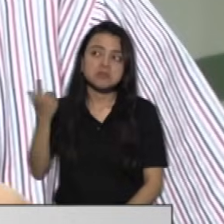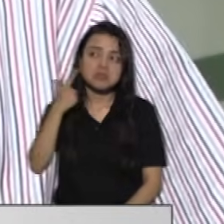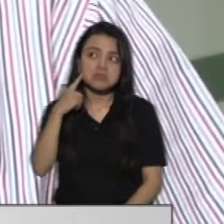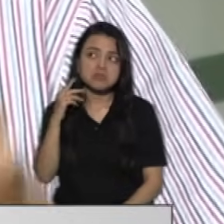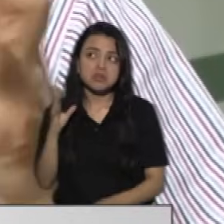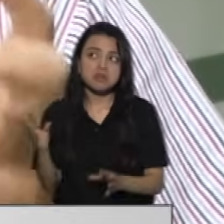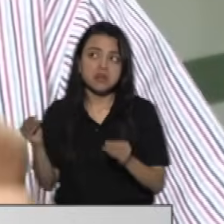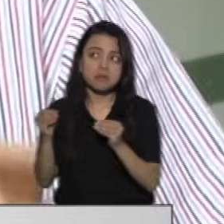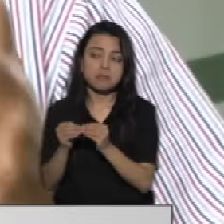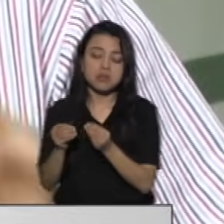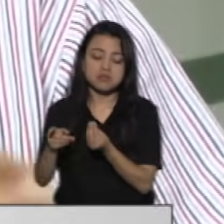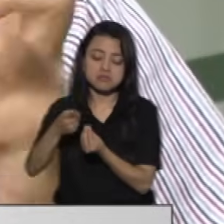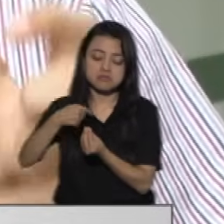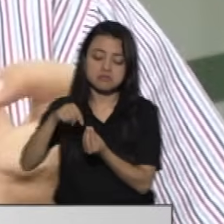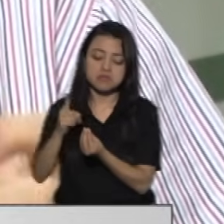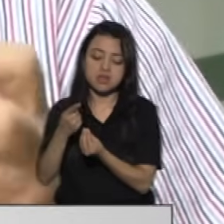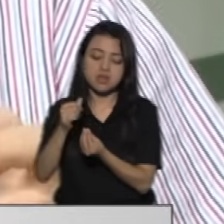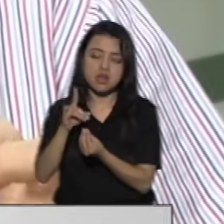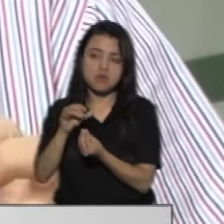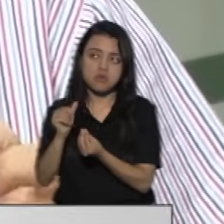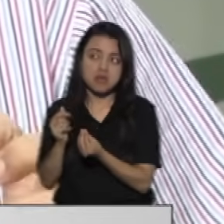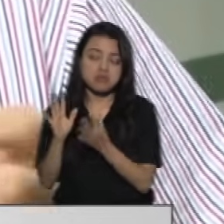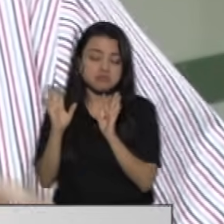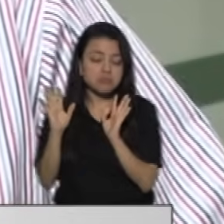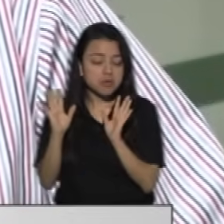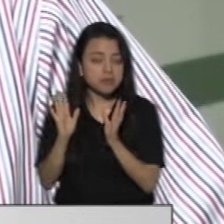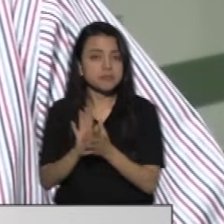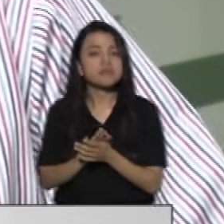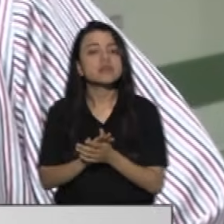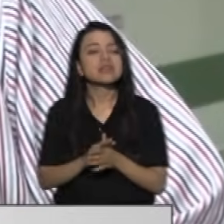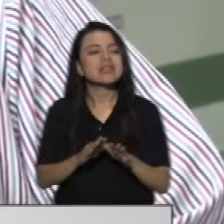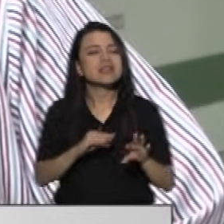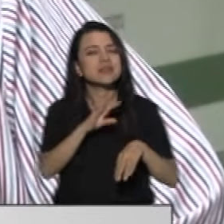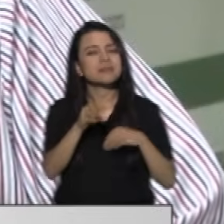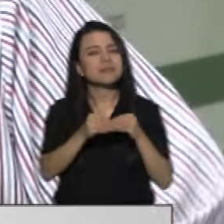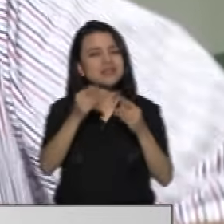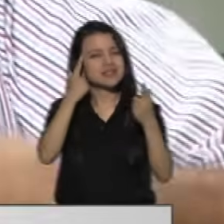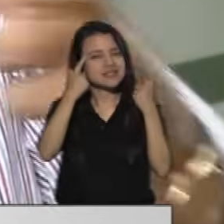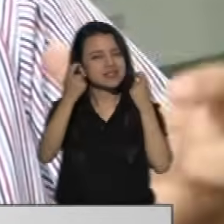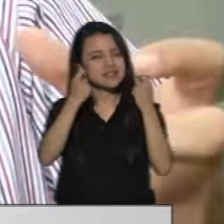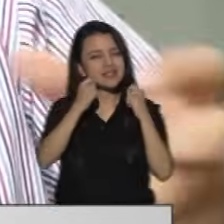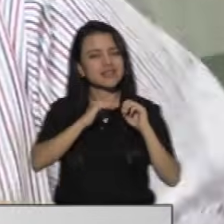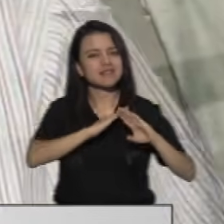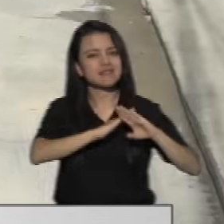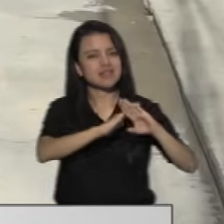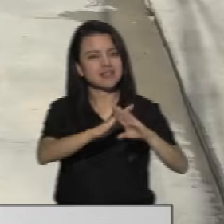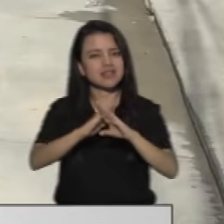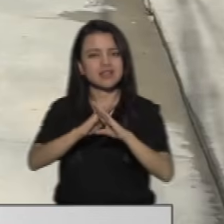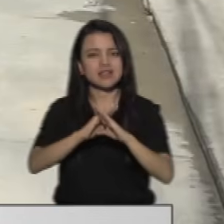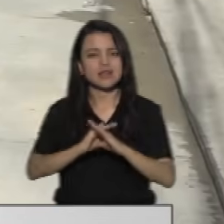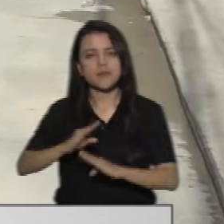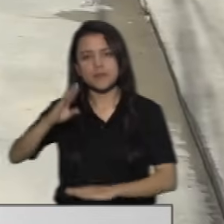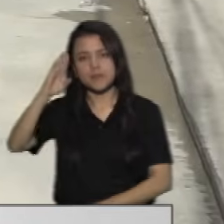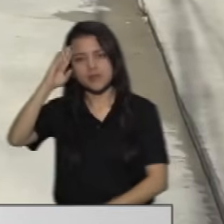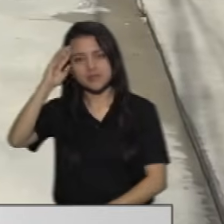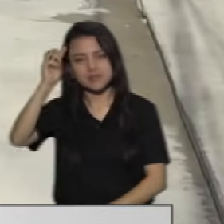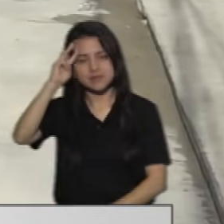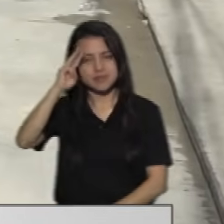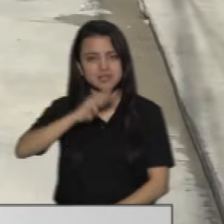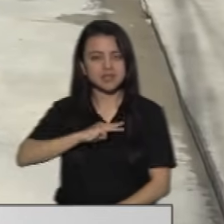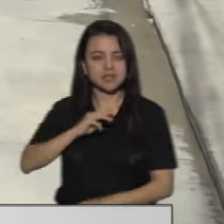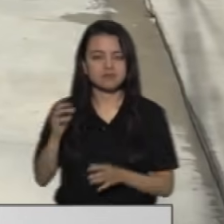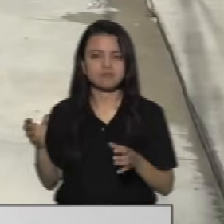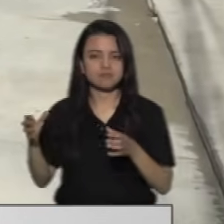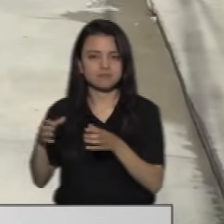igualmente con la estrategia del blindaje conjunto entre los dos Gaulas, el militar y el de la policía. Según la